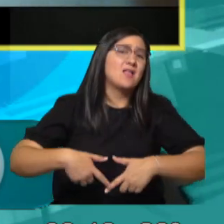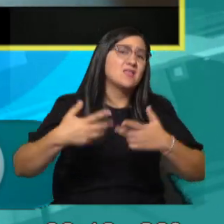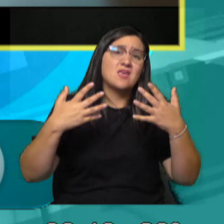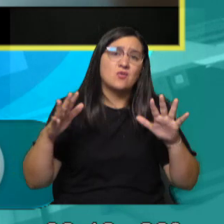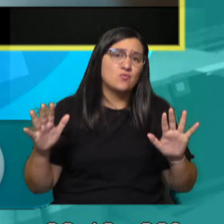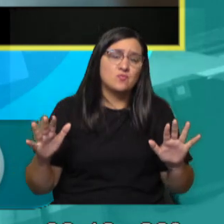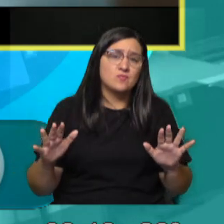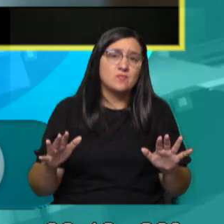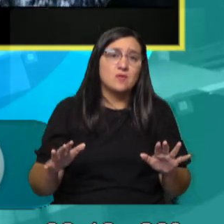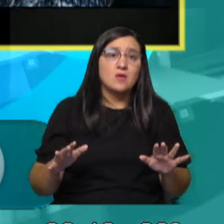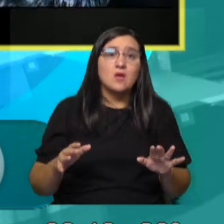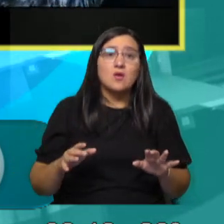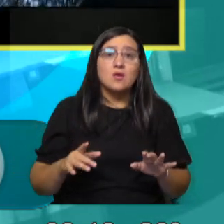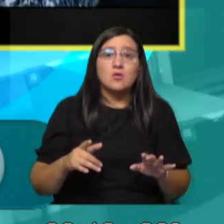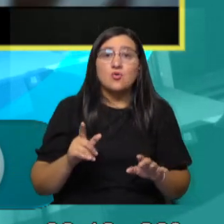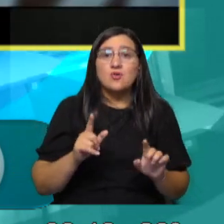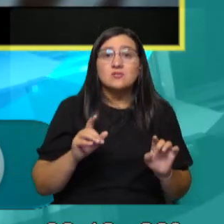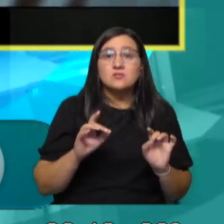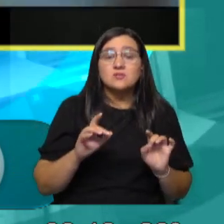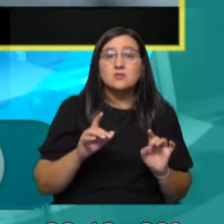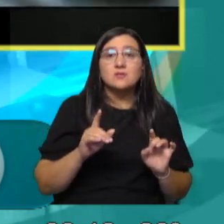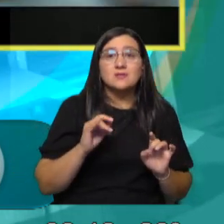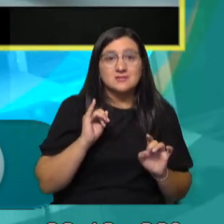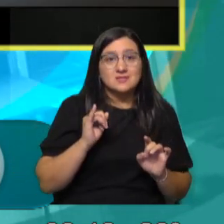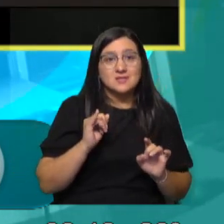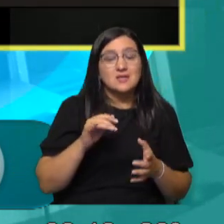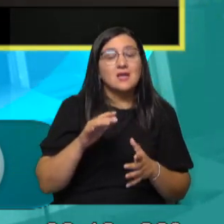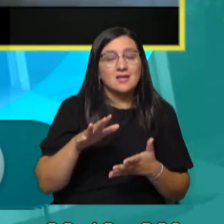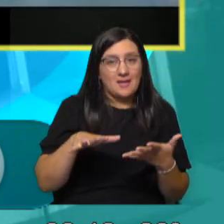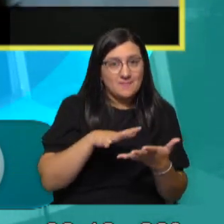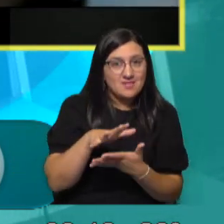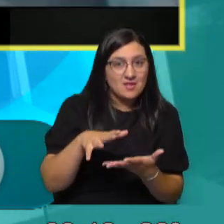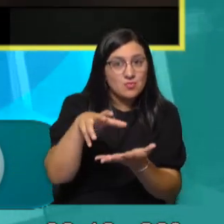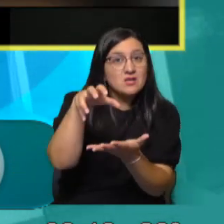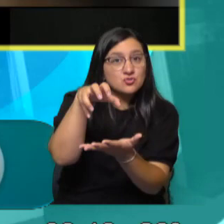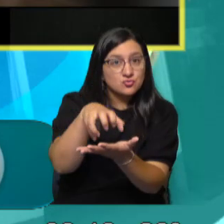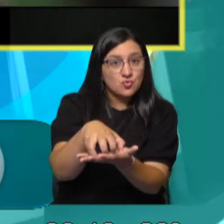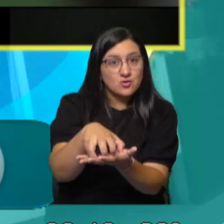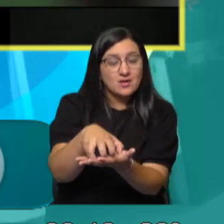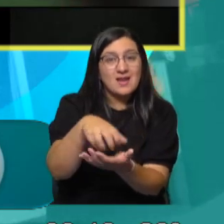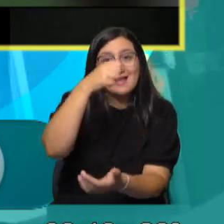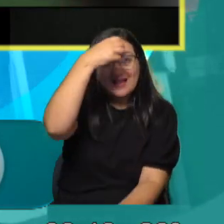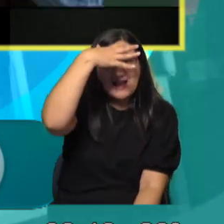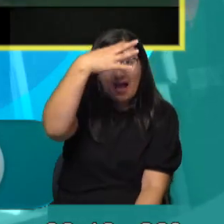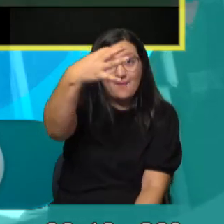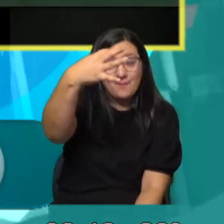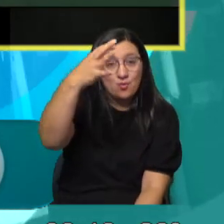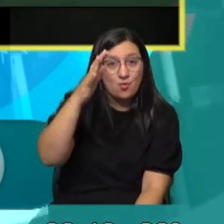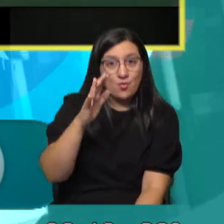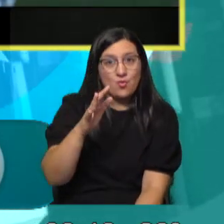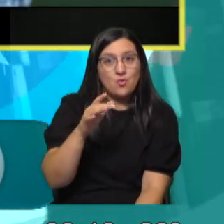lado. No está ambientada en una zona específica. Bueno, sí, está ambientada. Pero está ambientada en el campo. Claro, en el